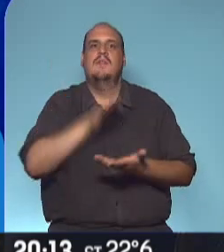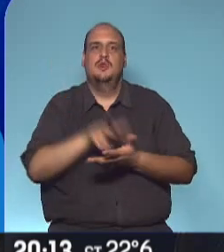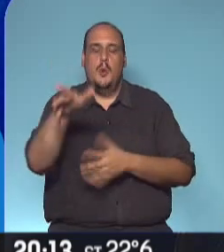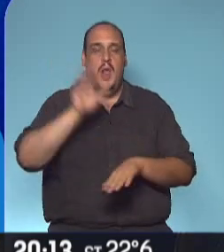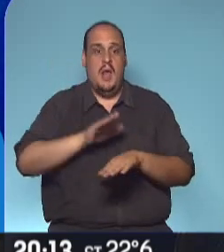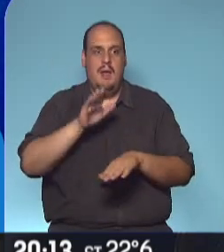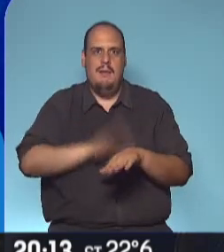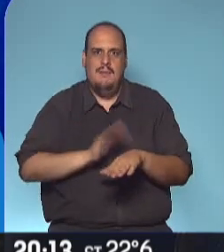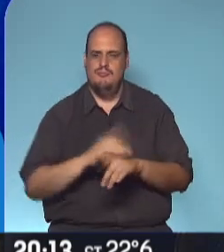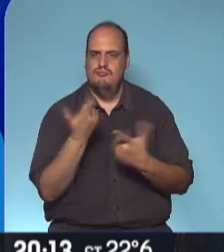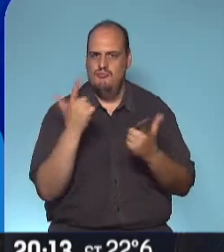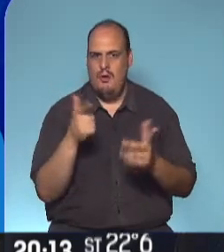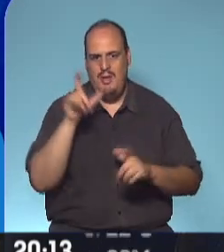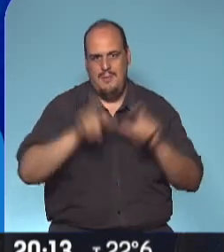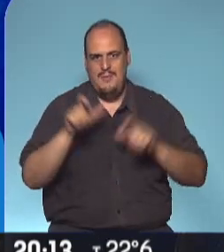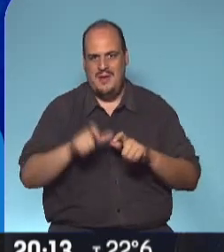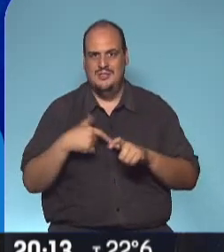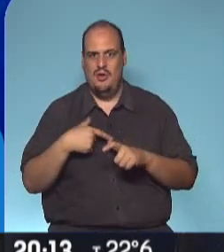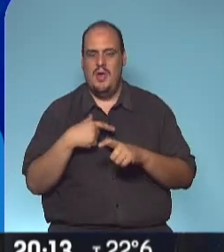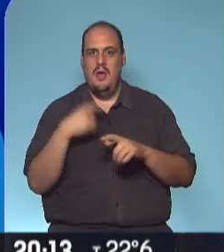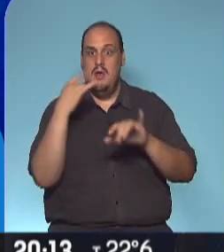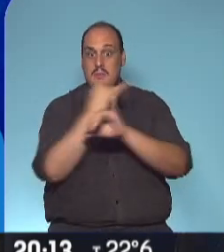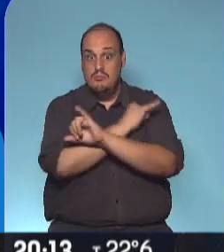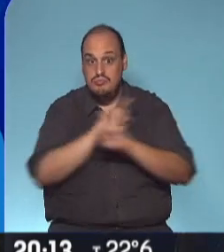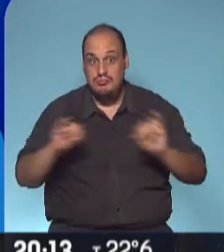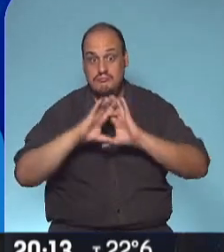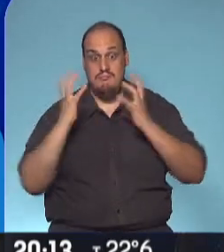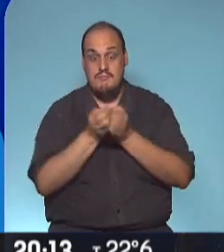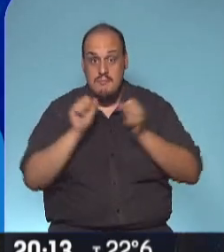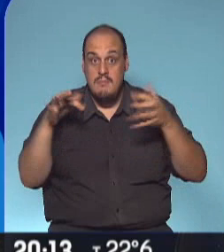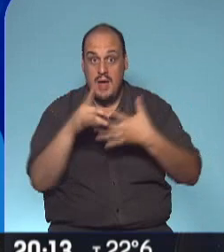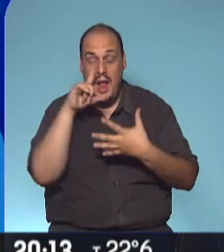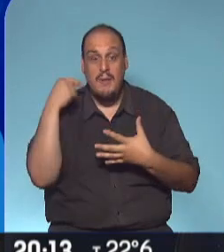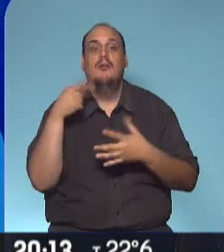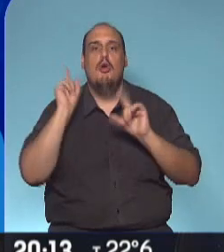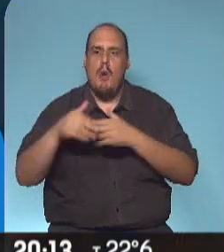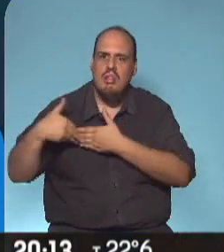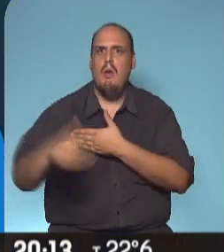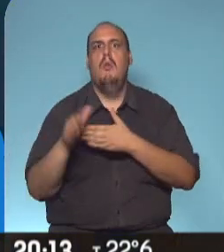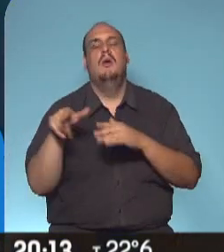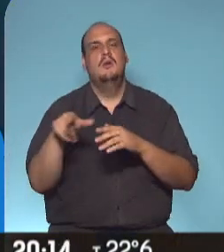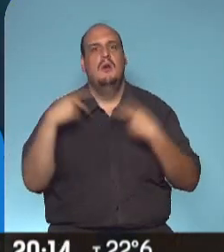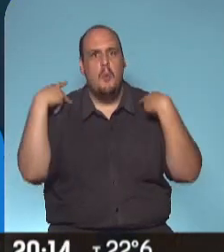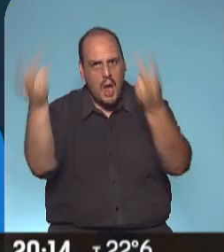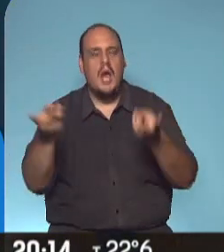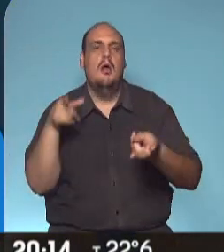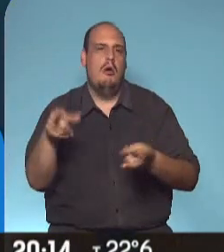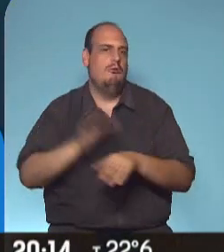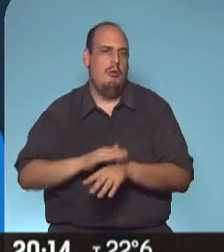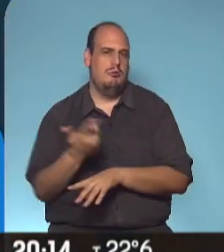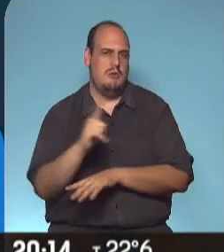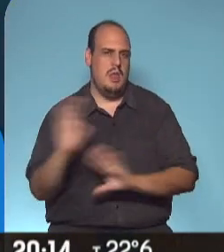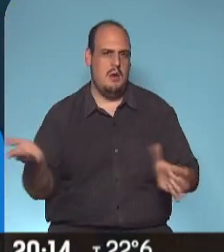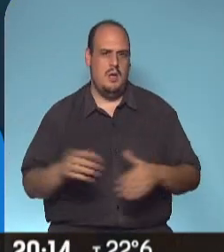que se fueron después de declarar la medida por alberto fernández es claramente no hay una una